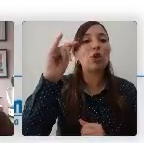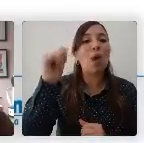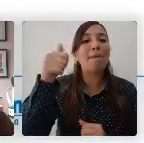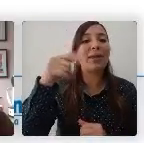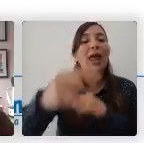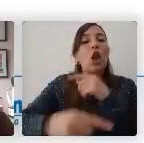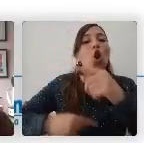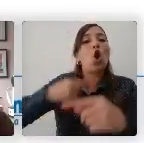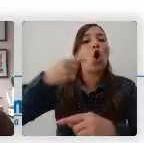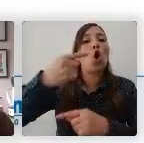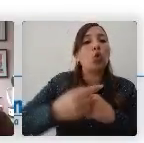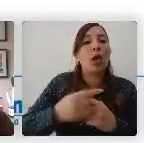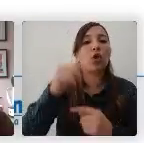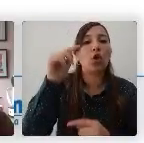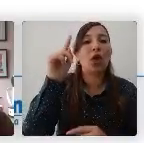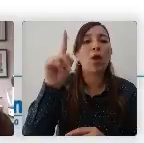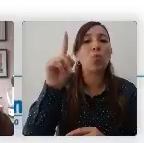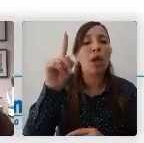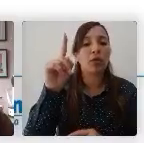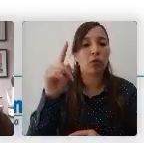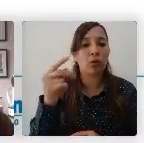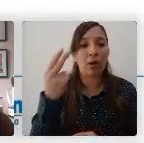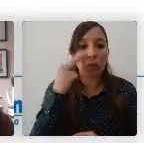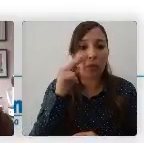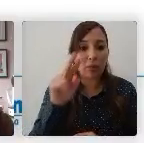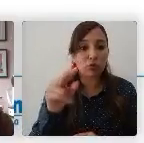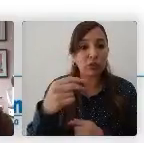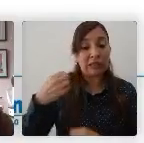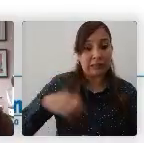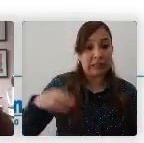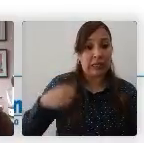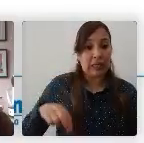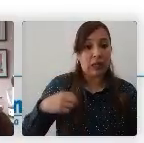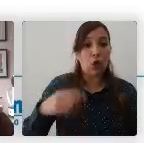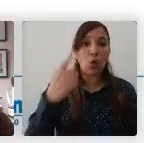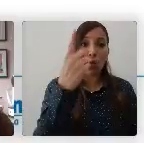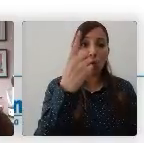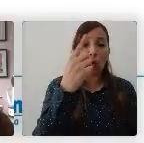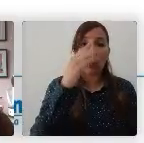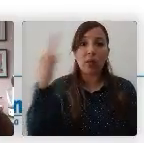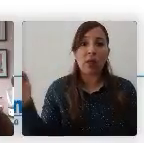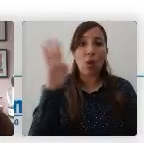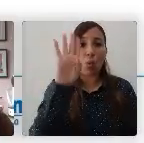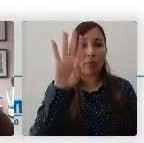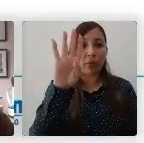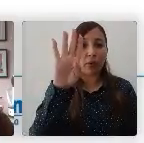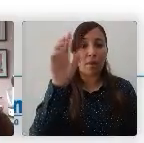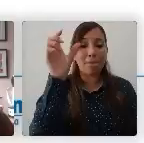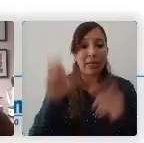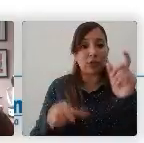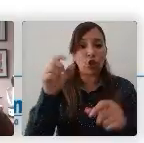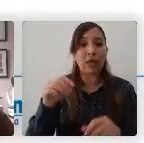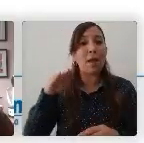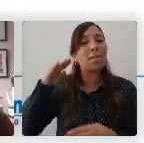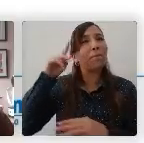año en el período de sueño y vemos por ejemplo en chile que uno de cada cuatro estaría viajando en el próximo año